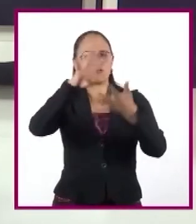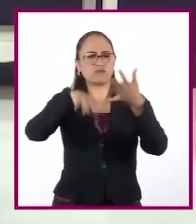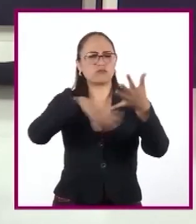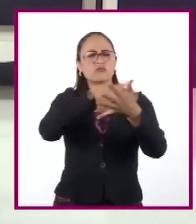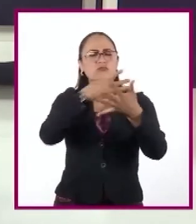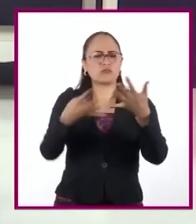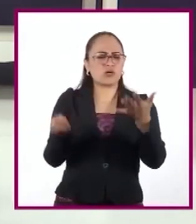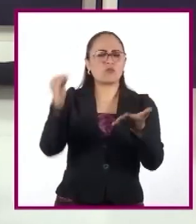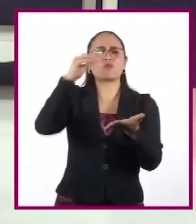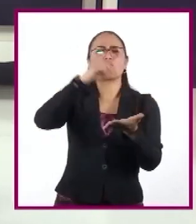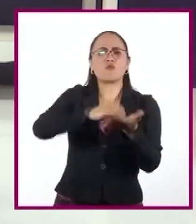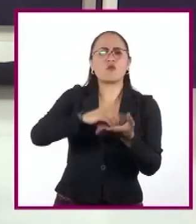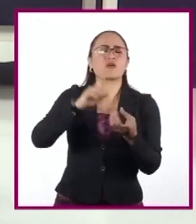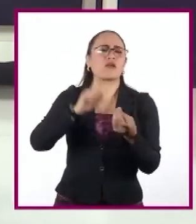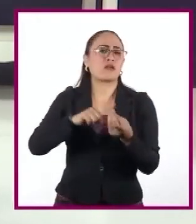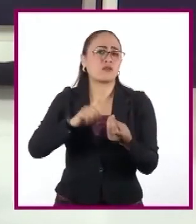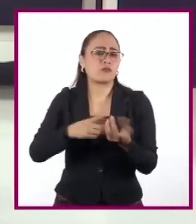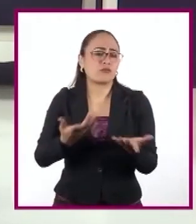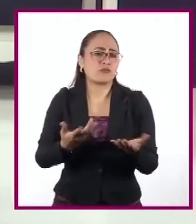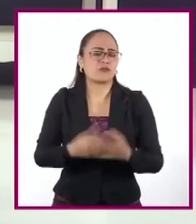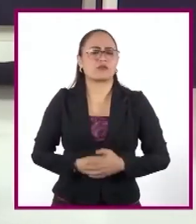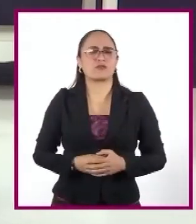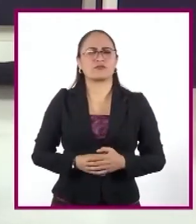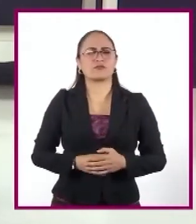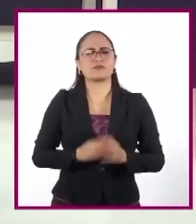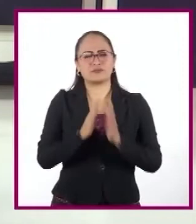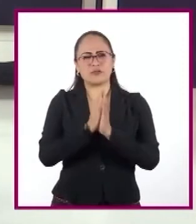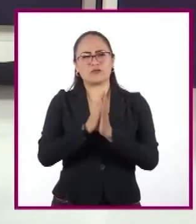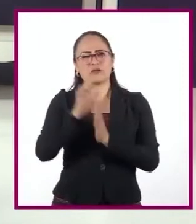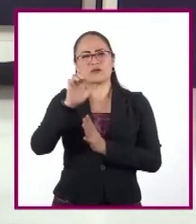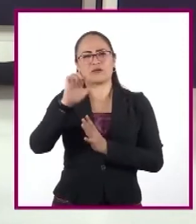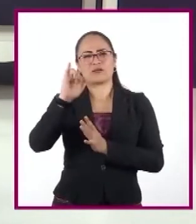periódica? Maestra, ¿sí gusta colocar Claro que sí. al litio?